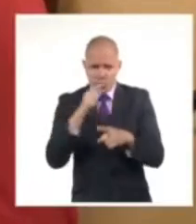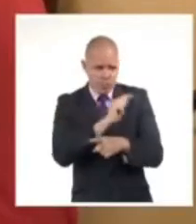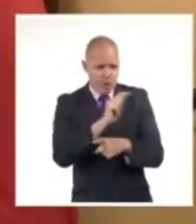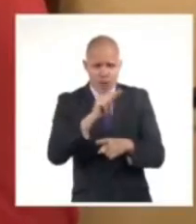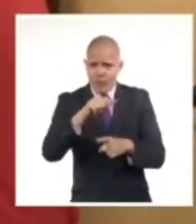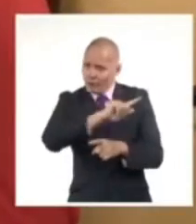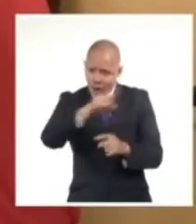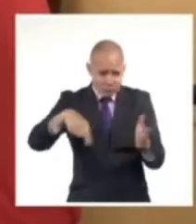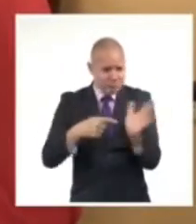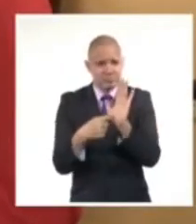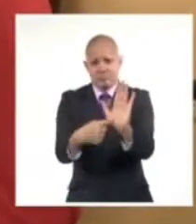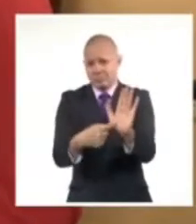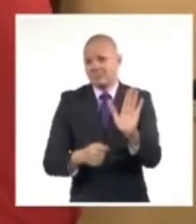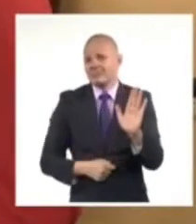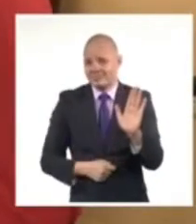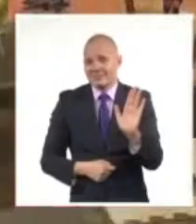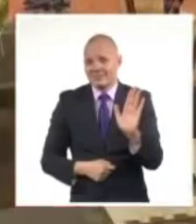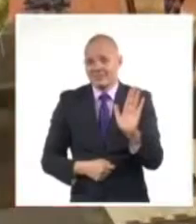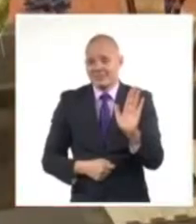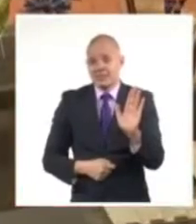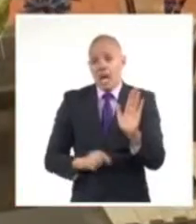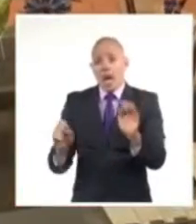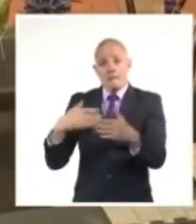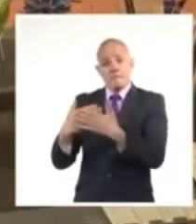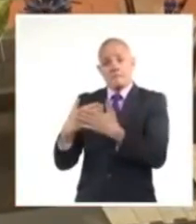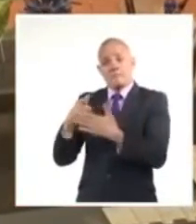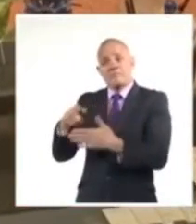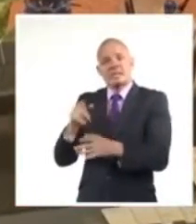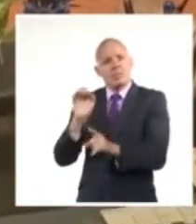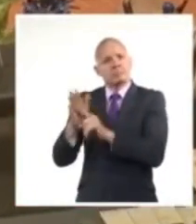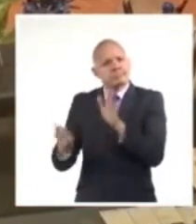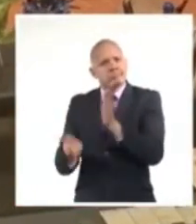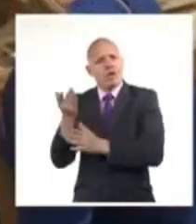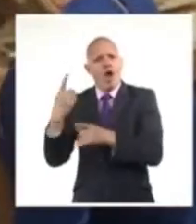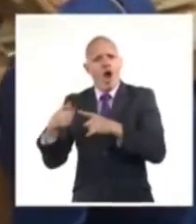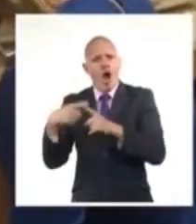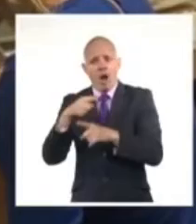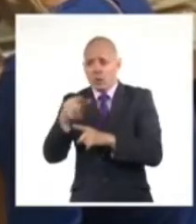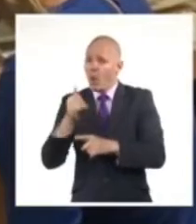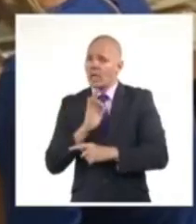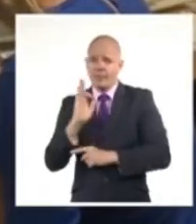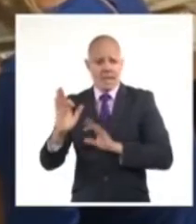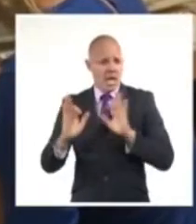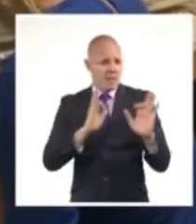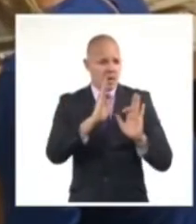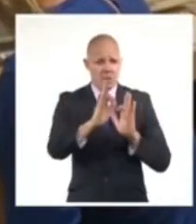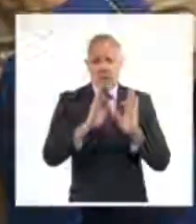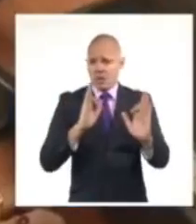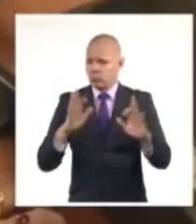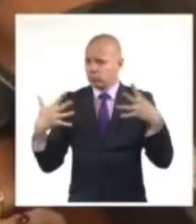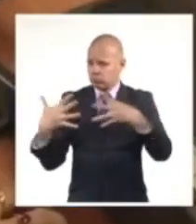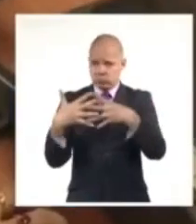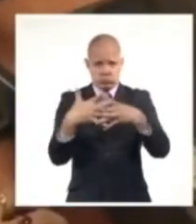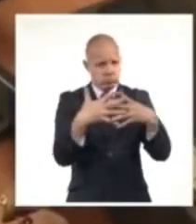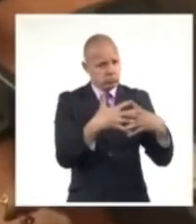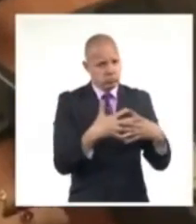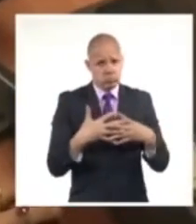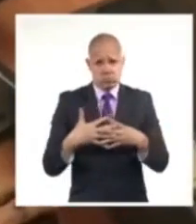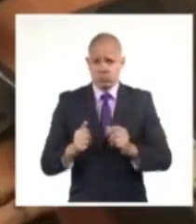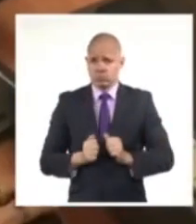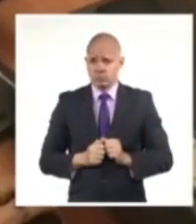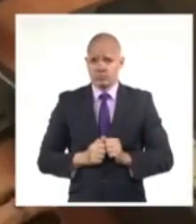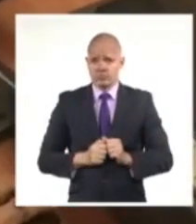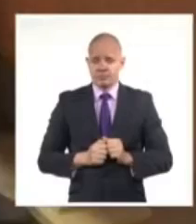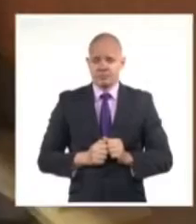desde estas sociedades. Y en esto se ha sido, yo diría, muy respetuoso, y al mismo tiempo ha habido una intención